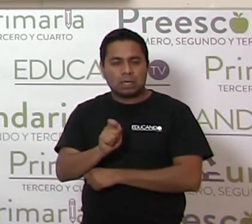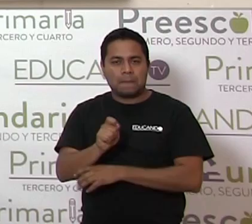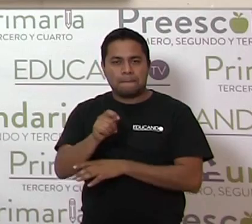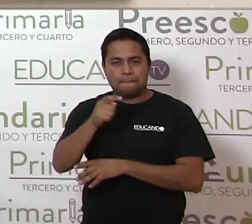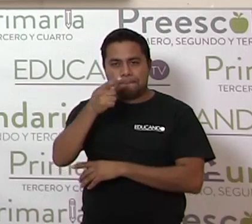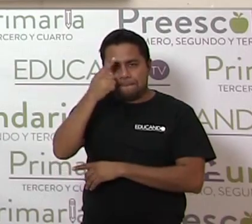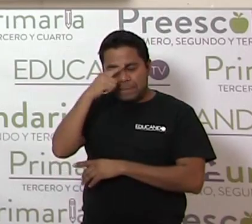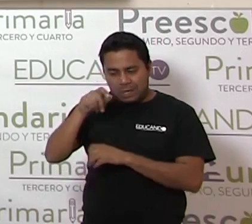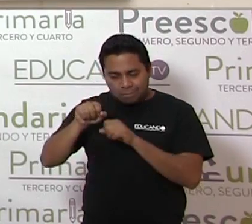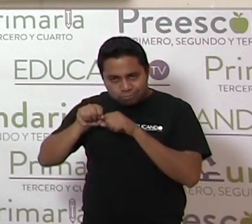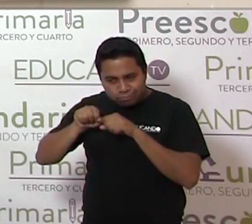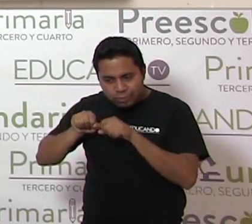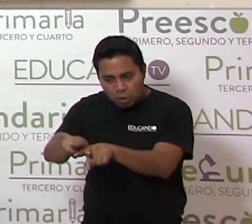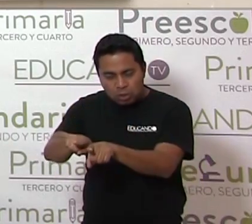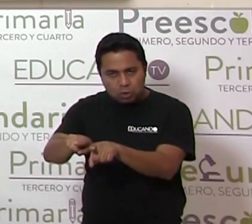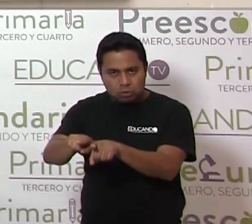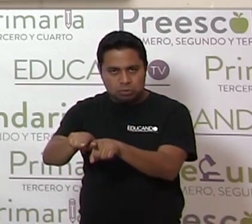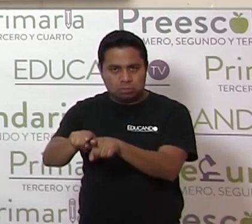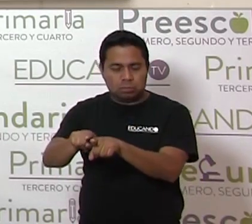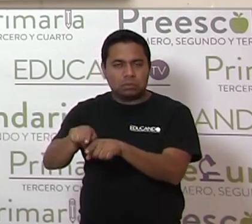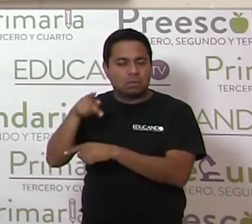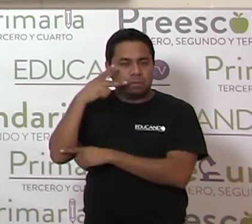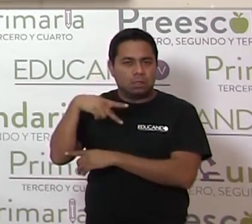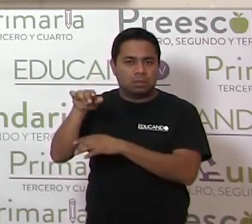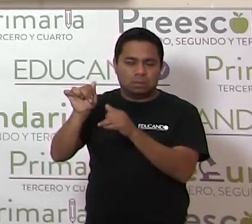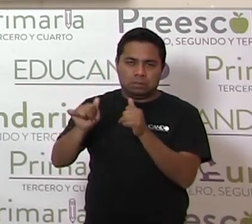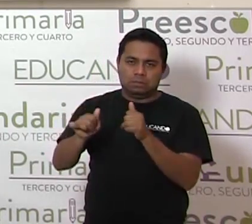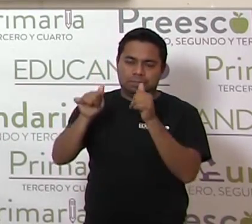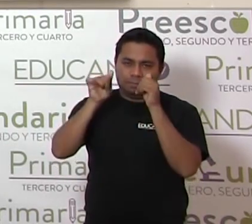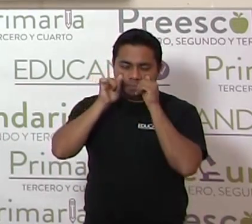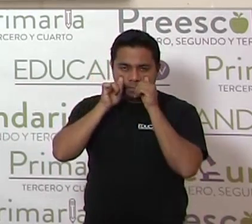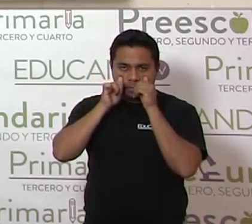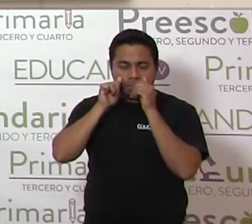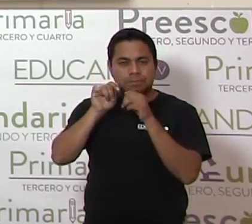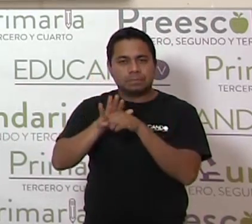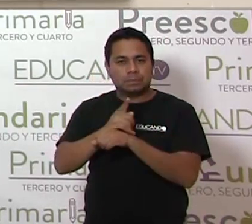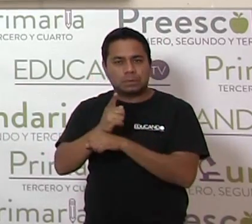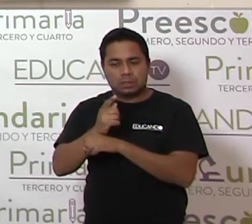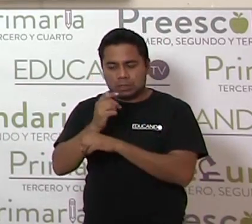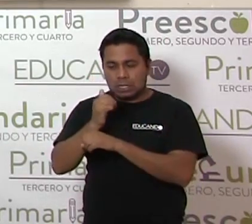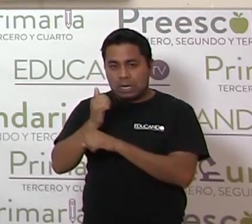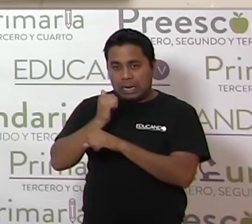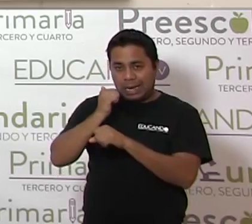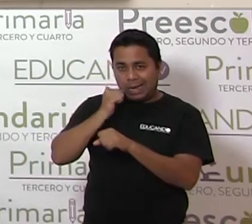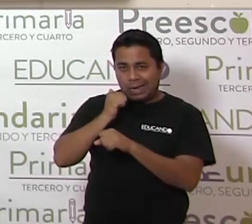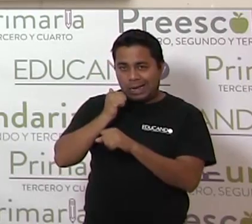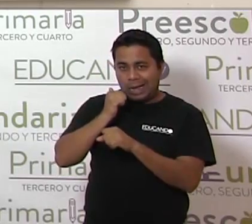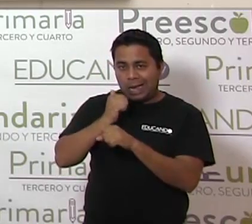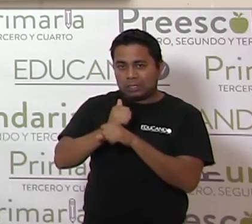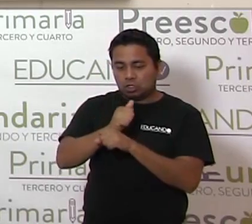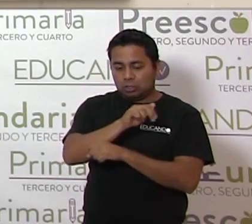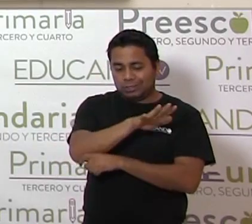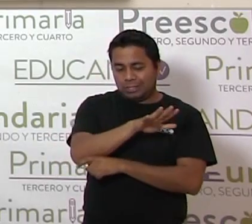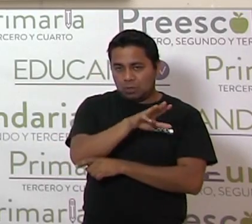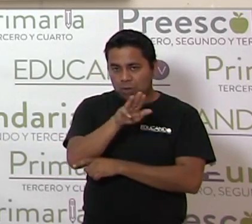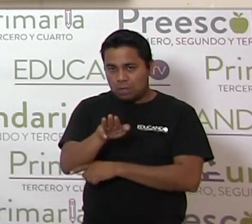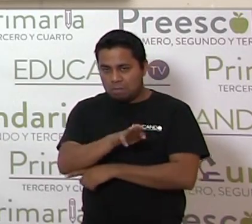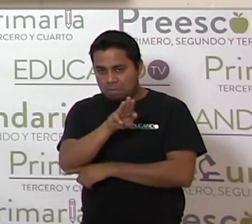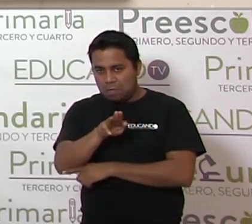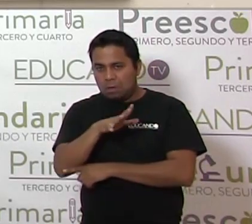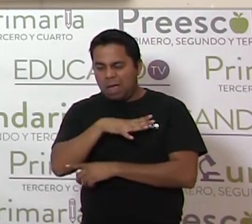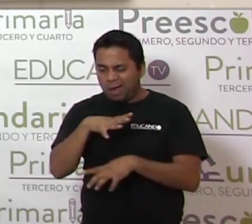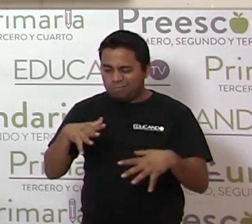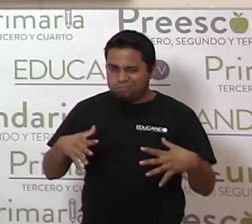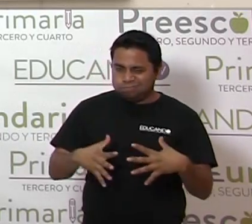¿verdad? Pero mucha atención, porque el 5 de mayo se da la batalla